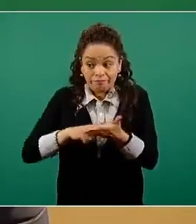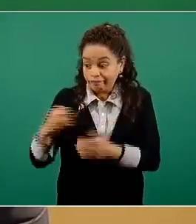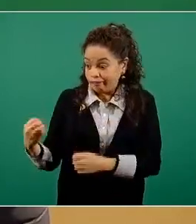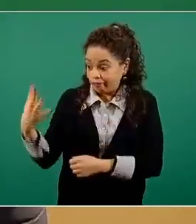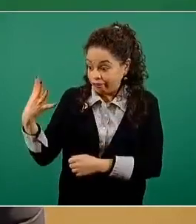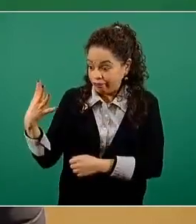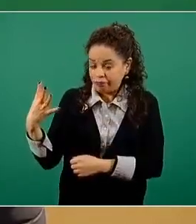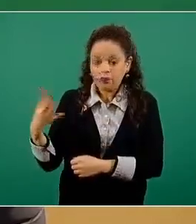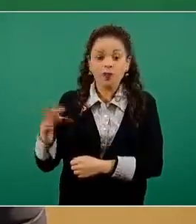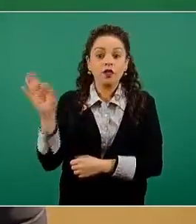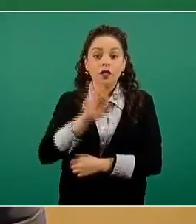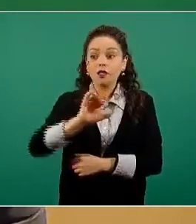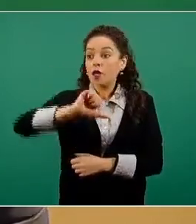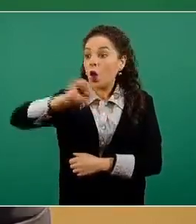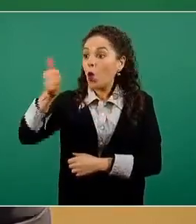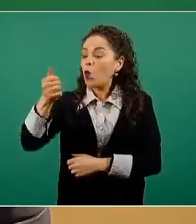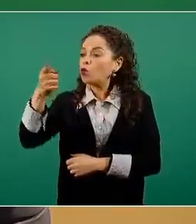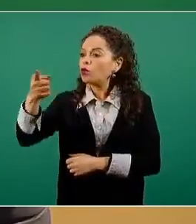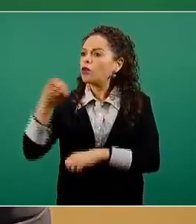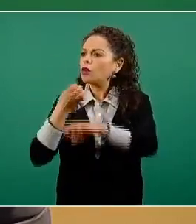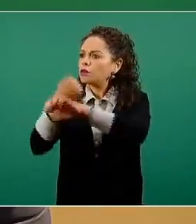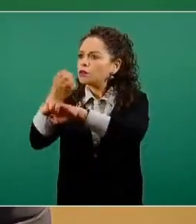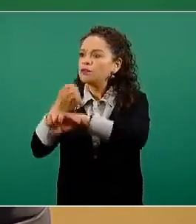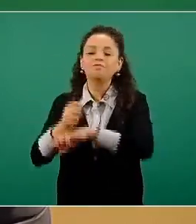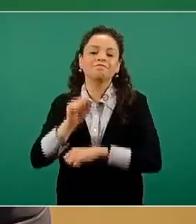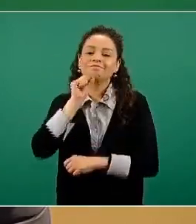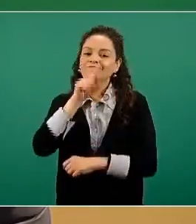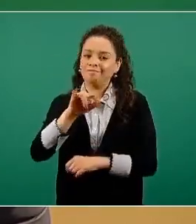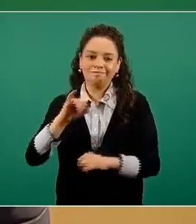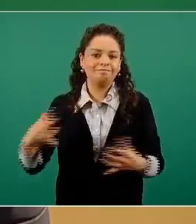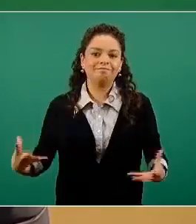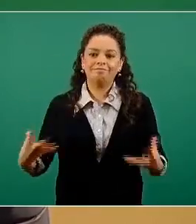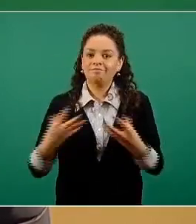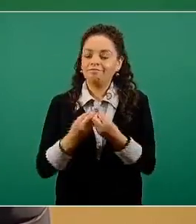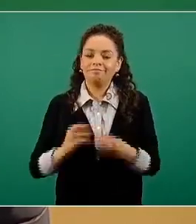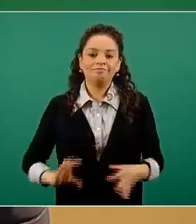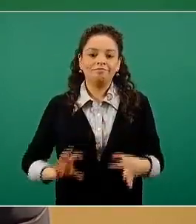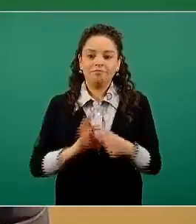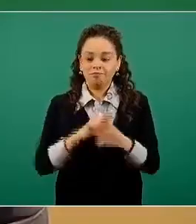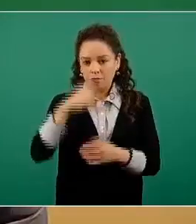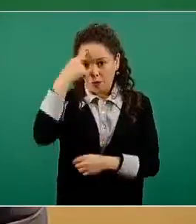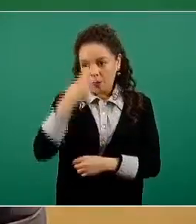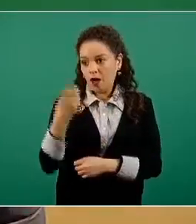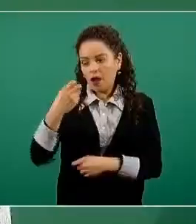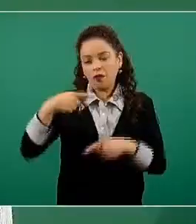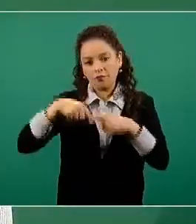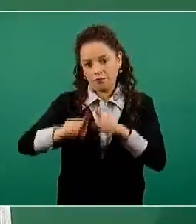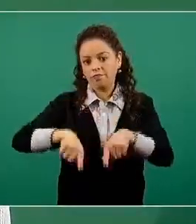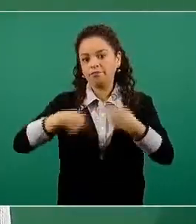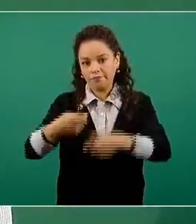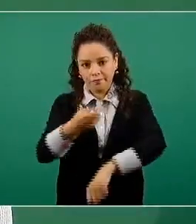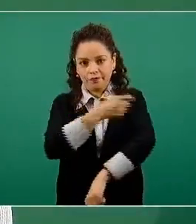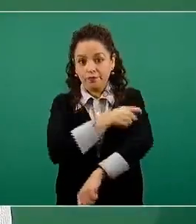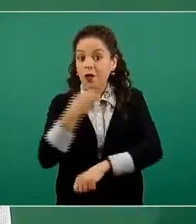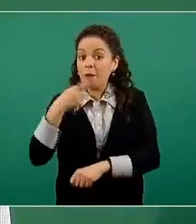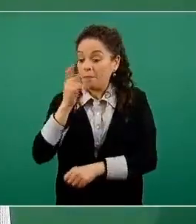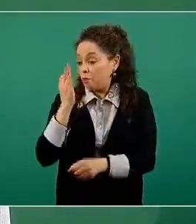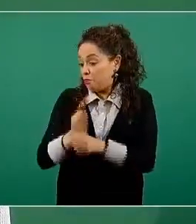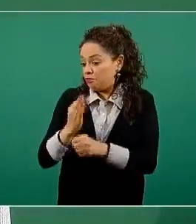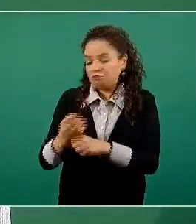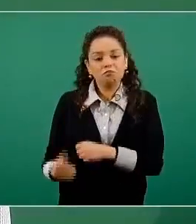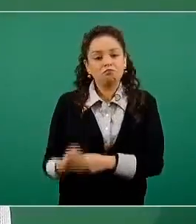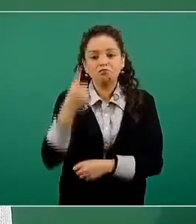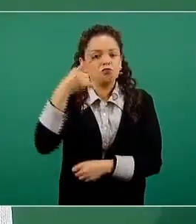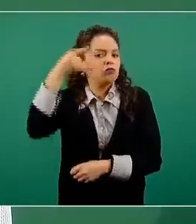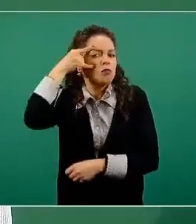hubiera estado en verde, de seguro también podría haberse incluido en esta iniciativa. Sin embargo, es Campeche. Ahora, ¿que